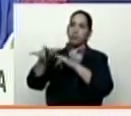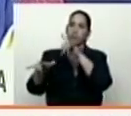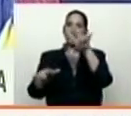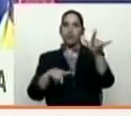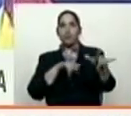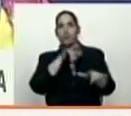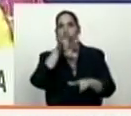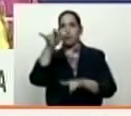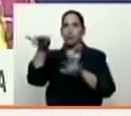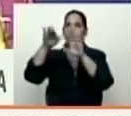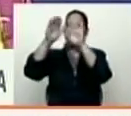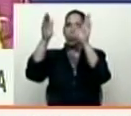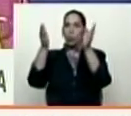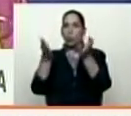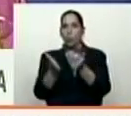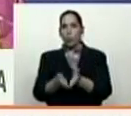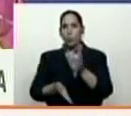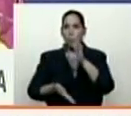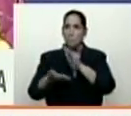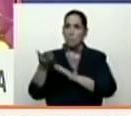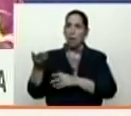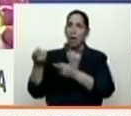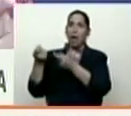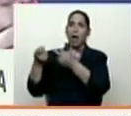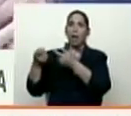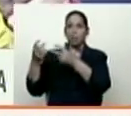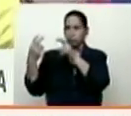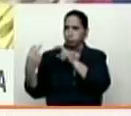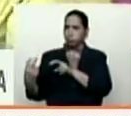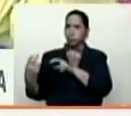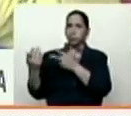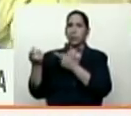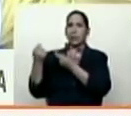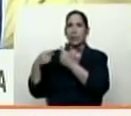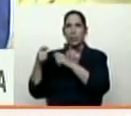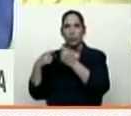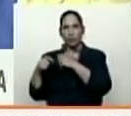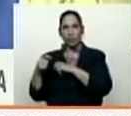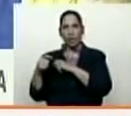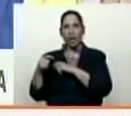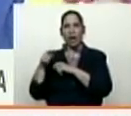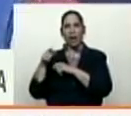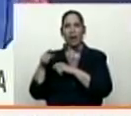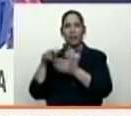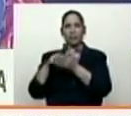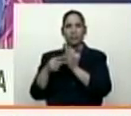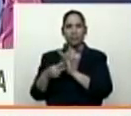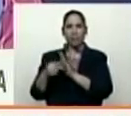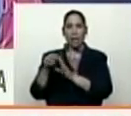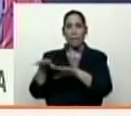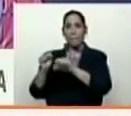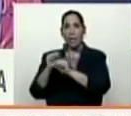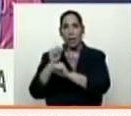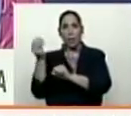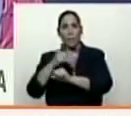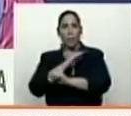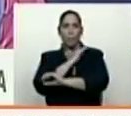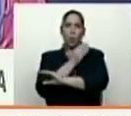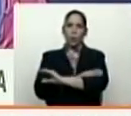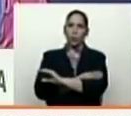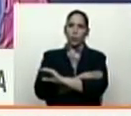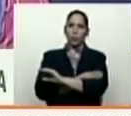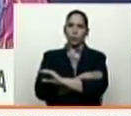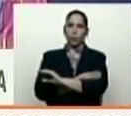y van a negociar con los que eran hace 200 años el imperio más poderoso del mundo, el